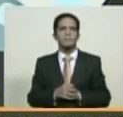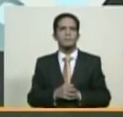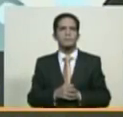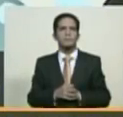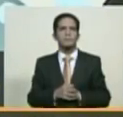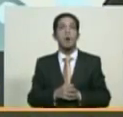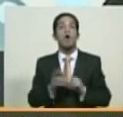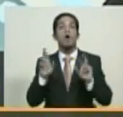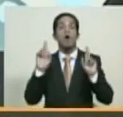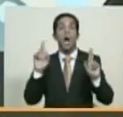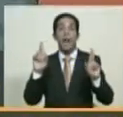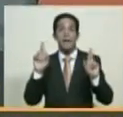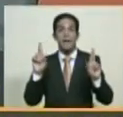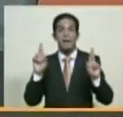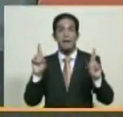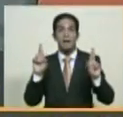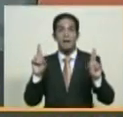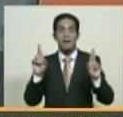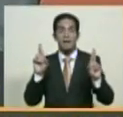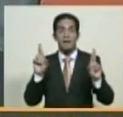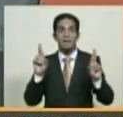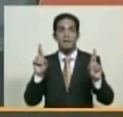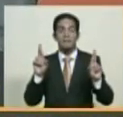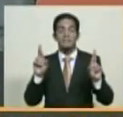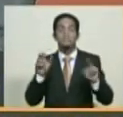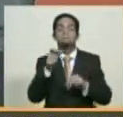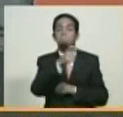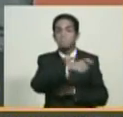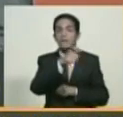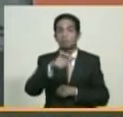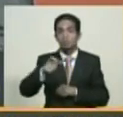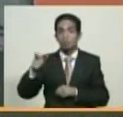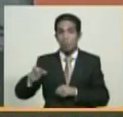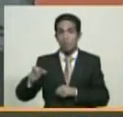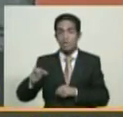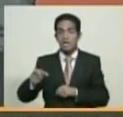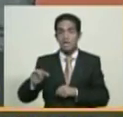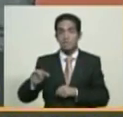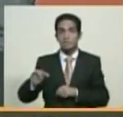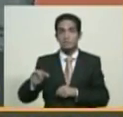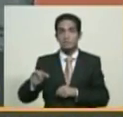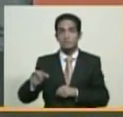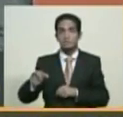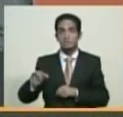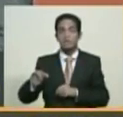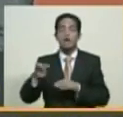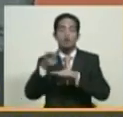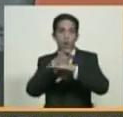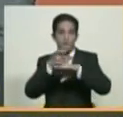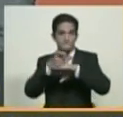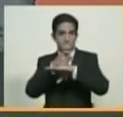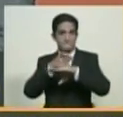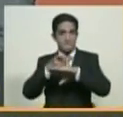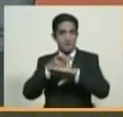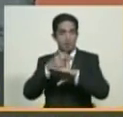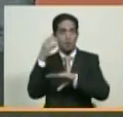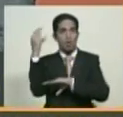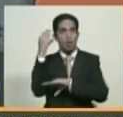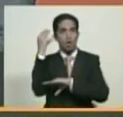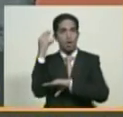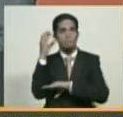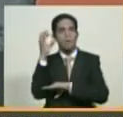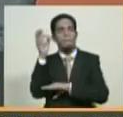Ojalá alguna vez esas personas, por llamarlos de alguna manera, que gobiernan Colombia o Perú